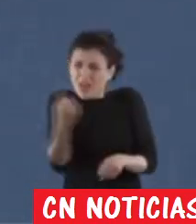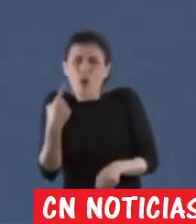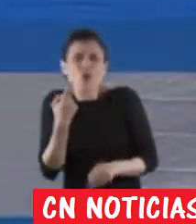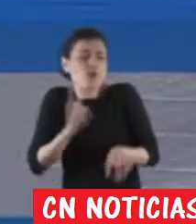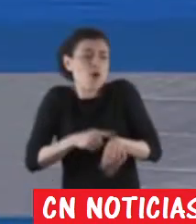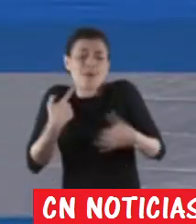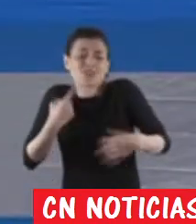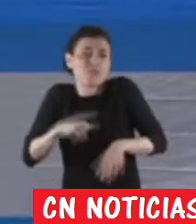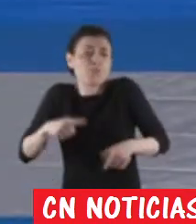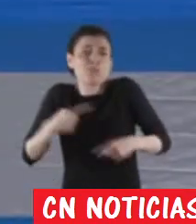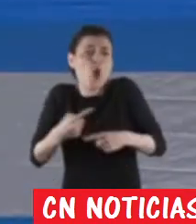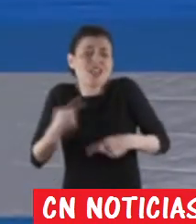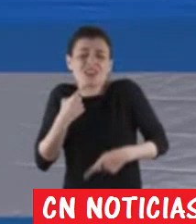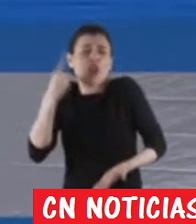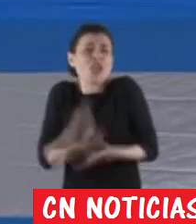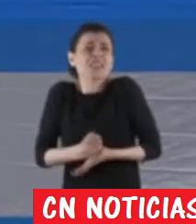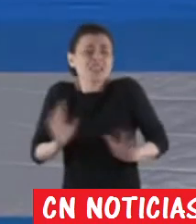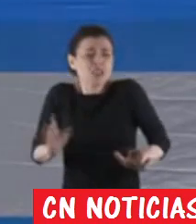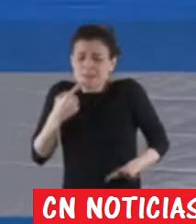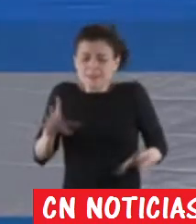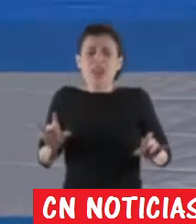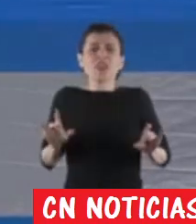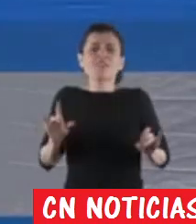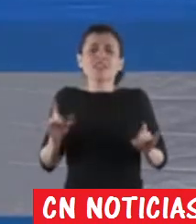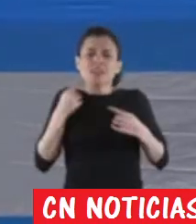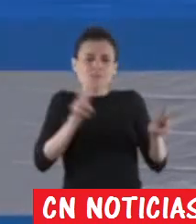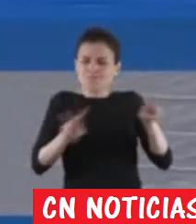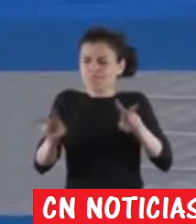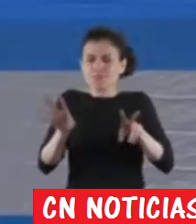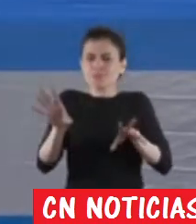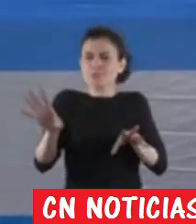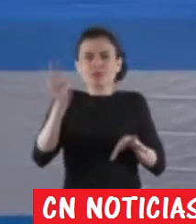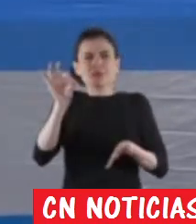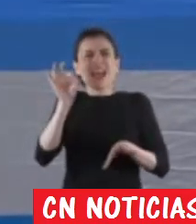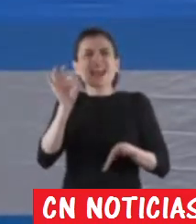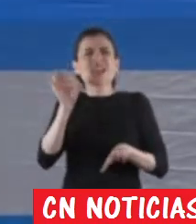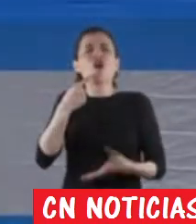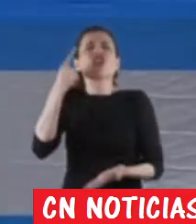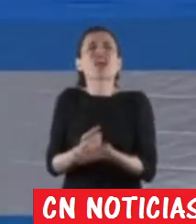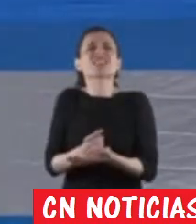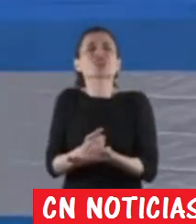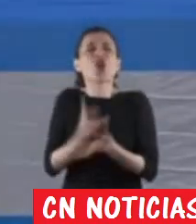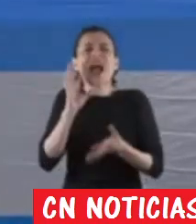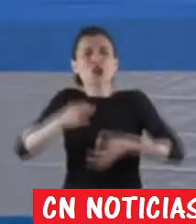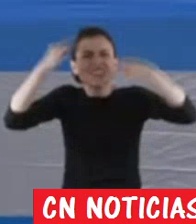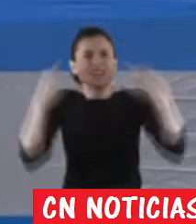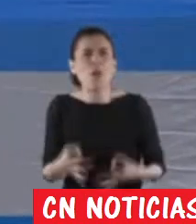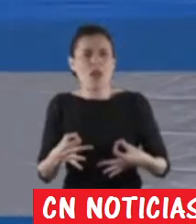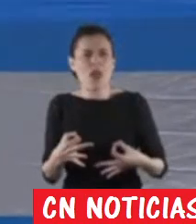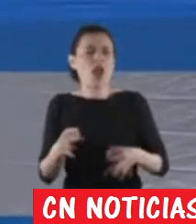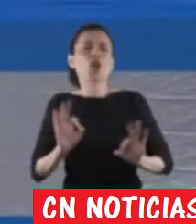decisiones, han elegido hacer lo correcto, no lo que les convenía. Y esa es una decisión